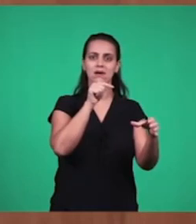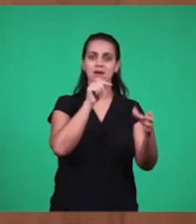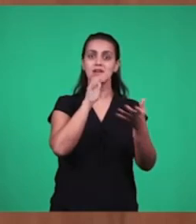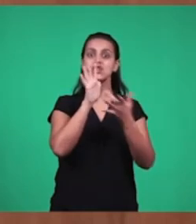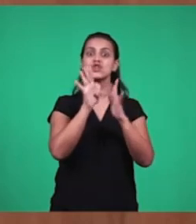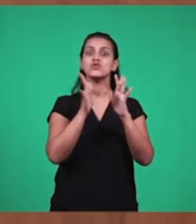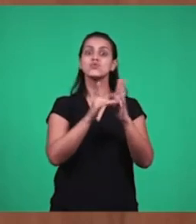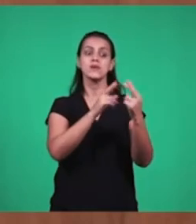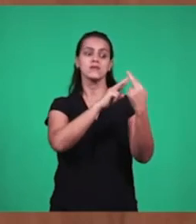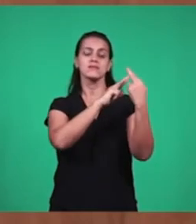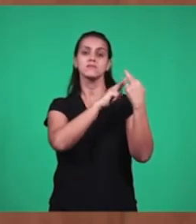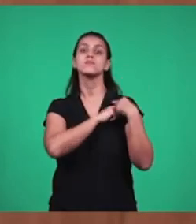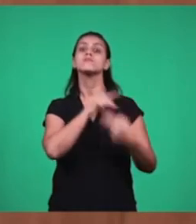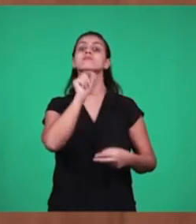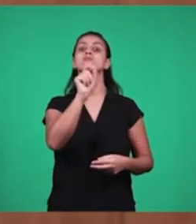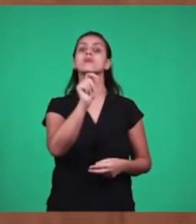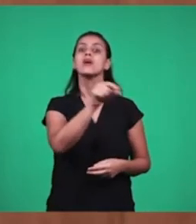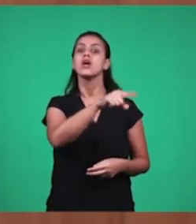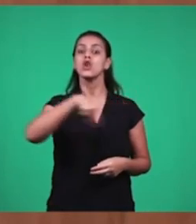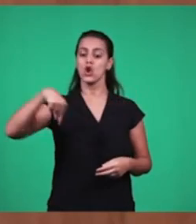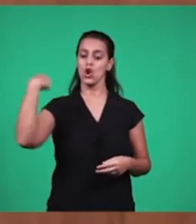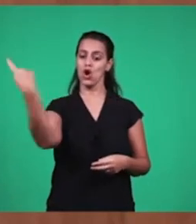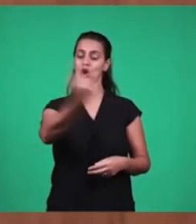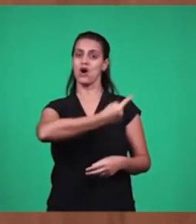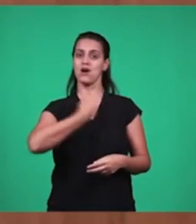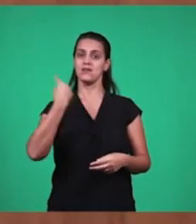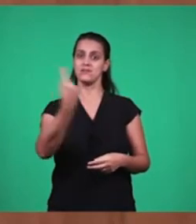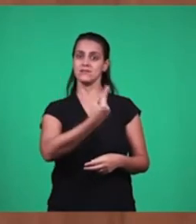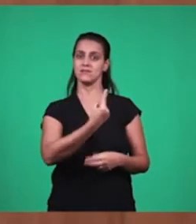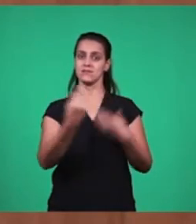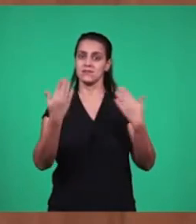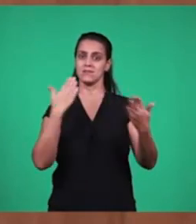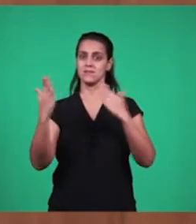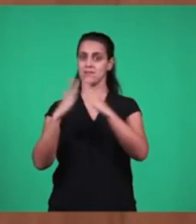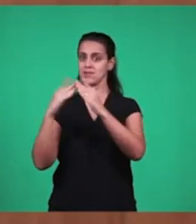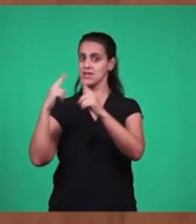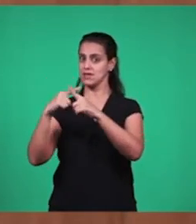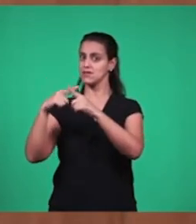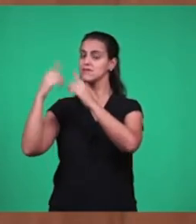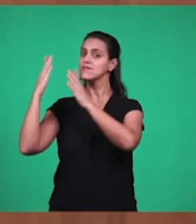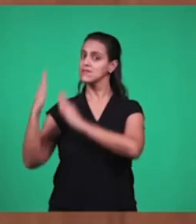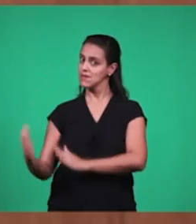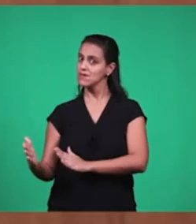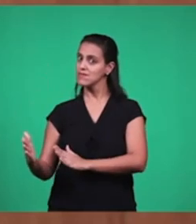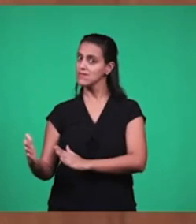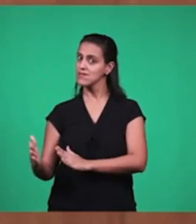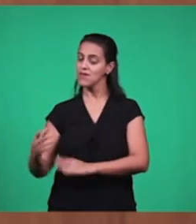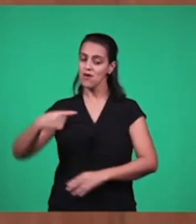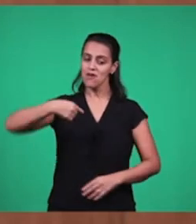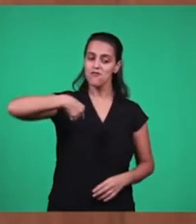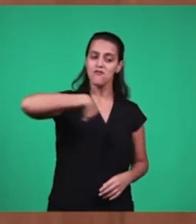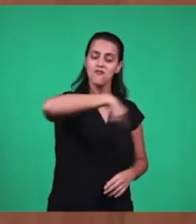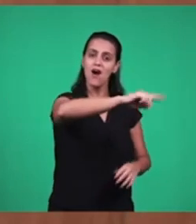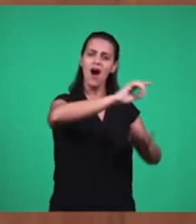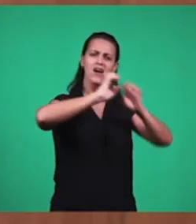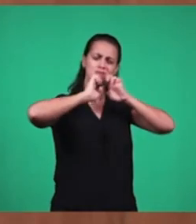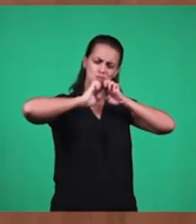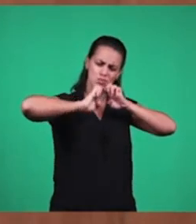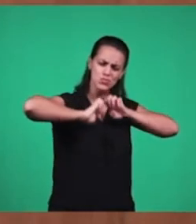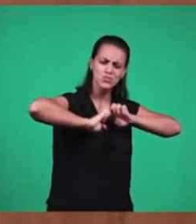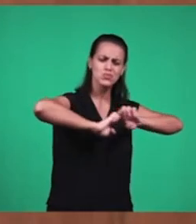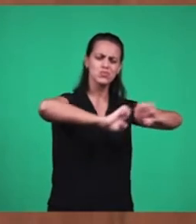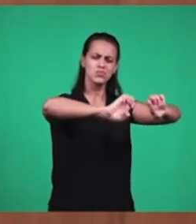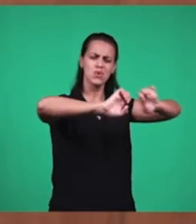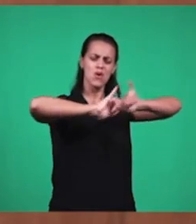para nosotros que somos la iglesia de Cristo. Él dijo así: id por todo el mundo y predicad el evangelio a